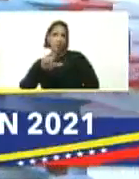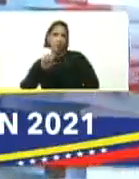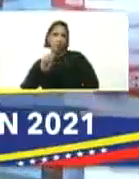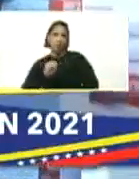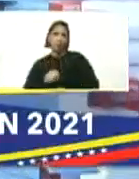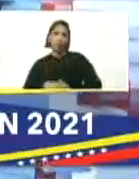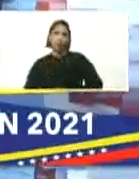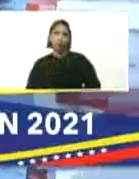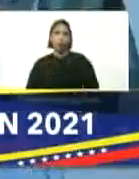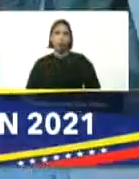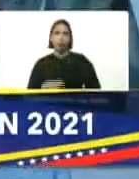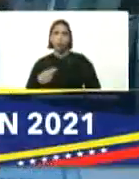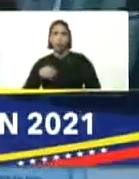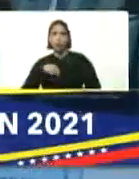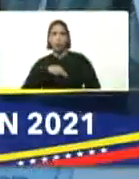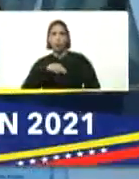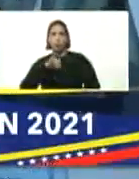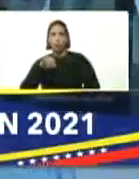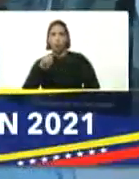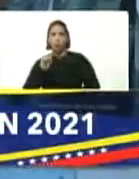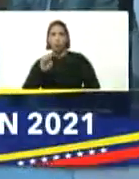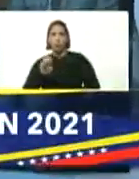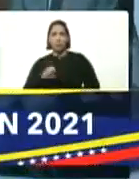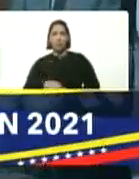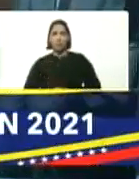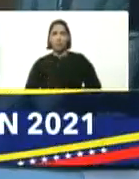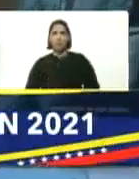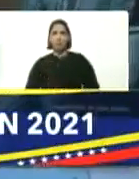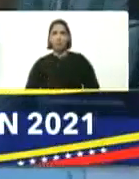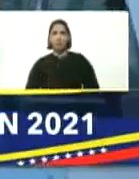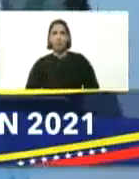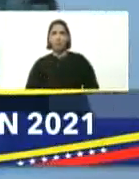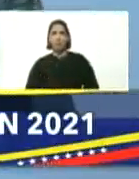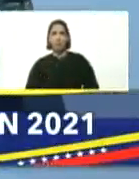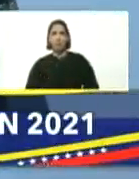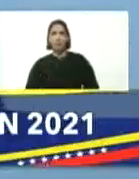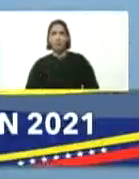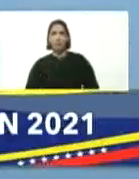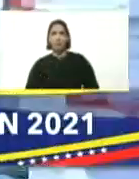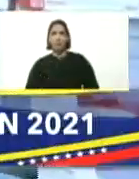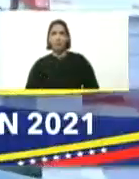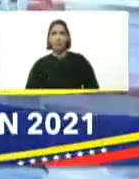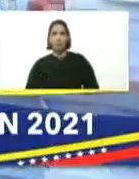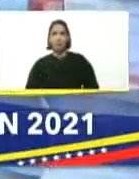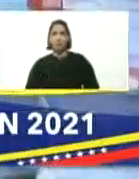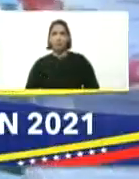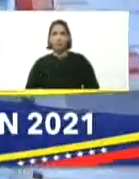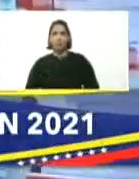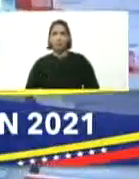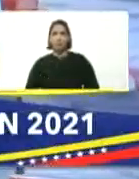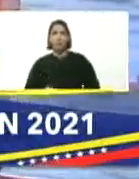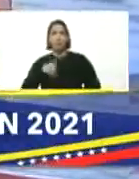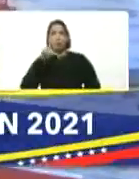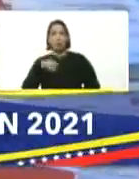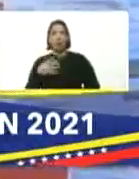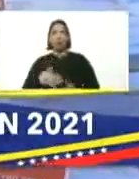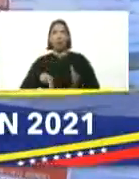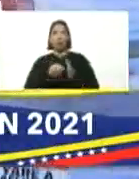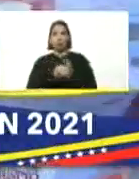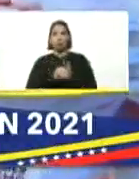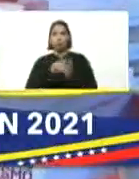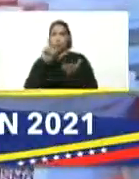nuestro José Vicente Rangel. José Vicente, hoy está la reedición del